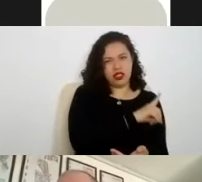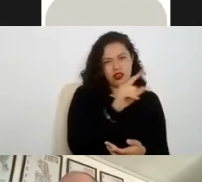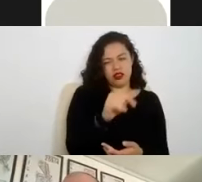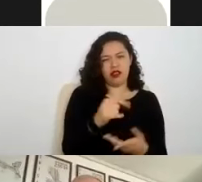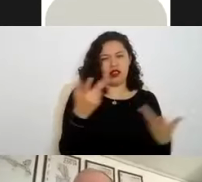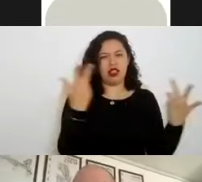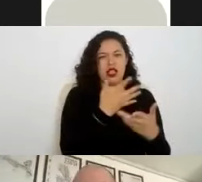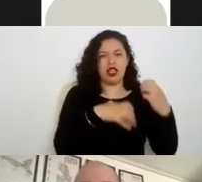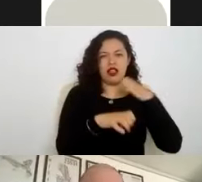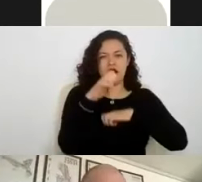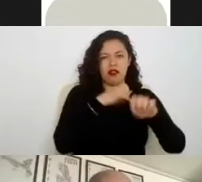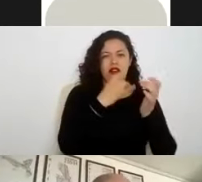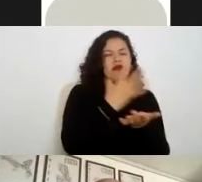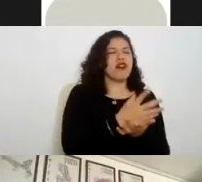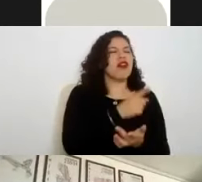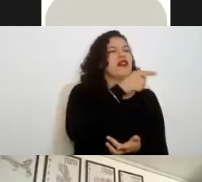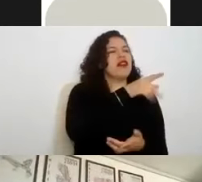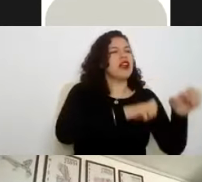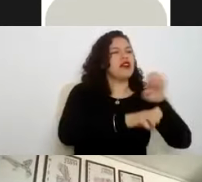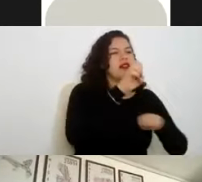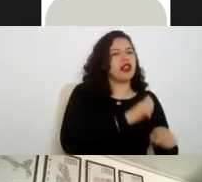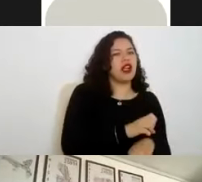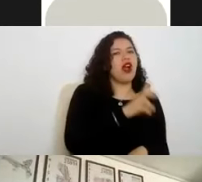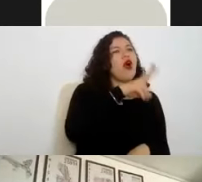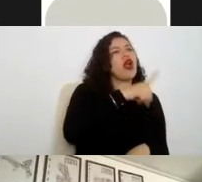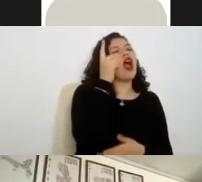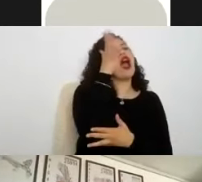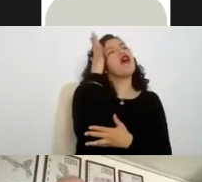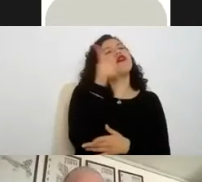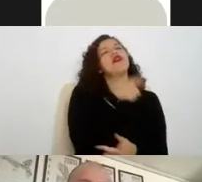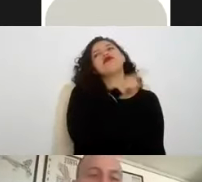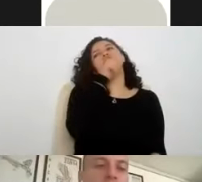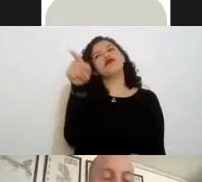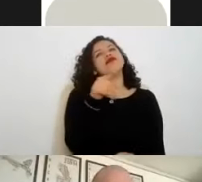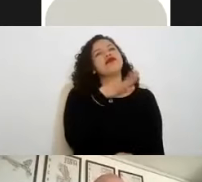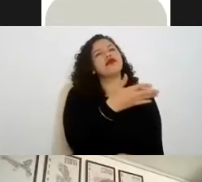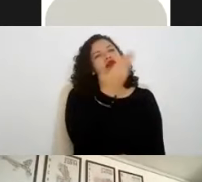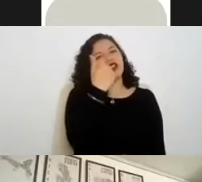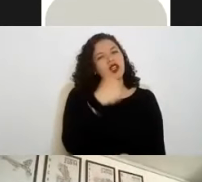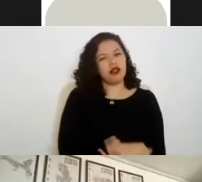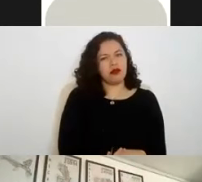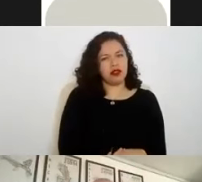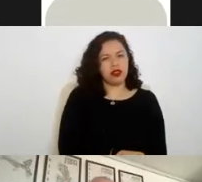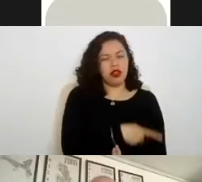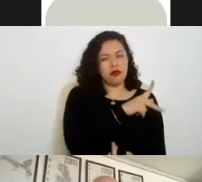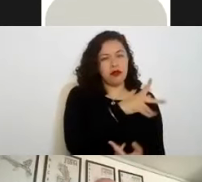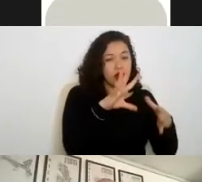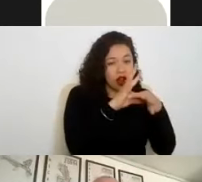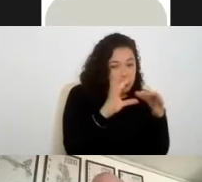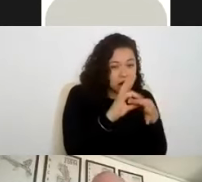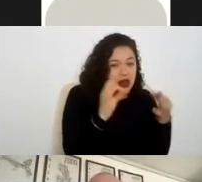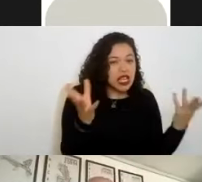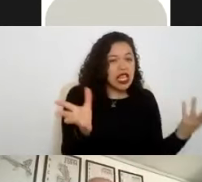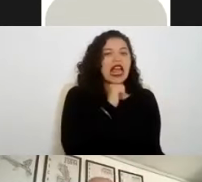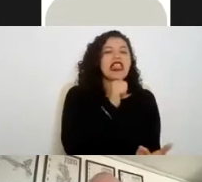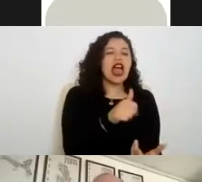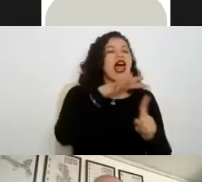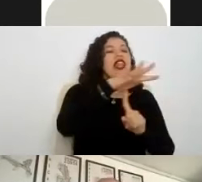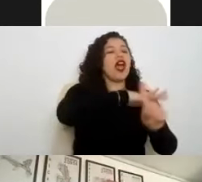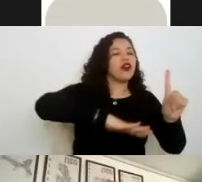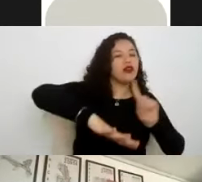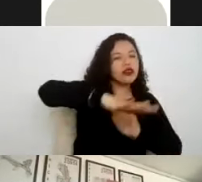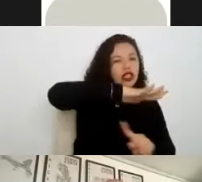único que hacen es, oigan, vamos a reforestar, oigan, vamos a hacer esto, pero no te dan una explicación, no te dan un contexto de por qué